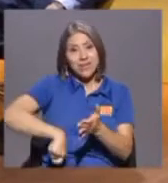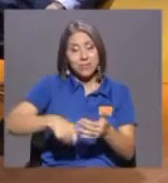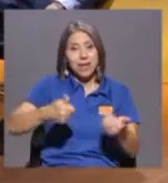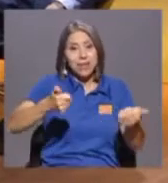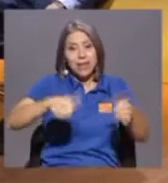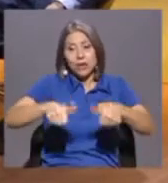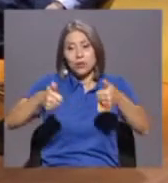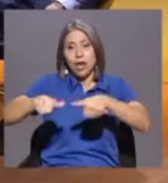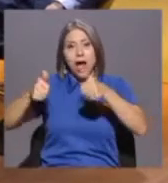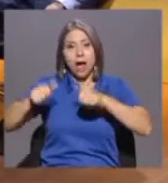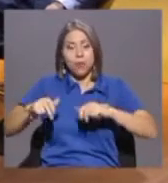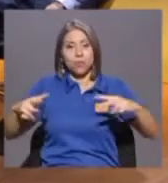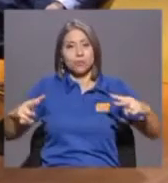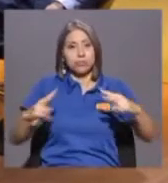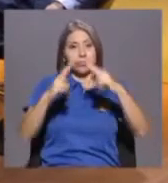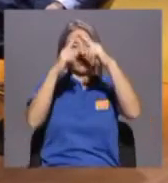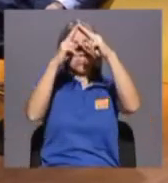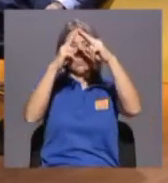de París.